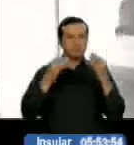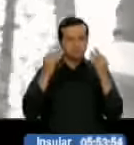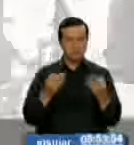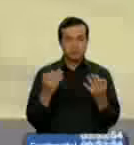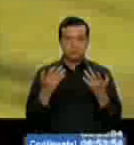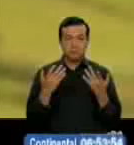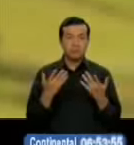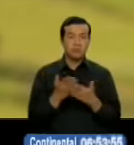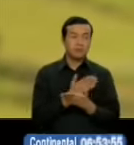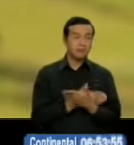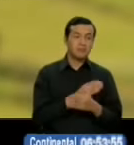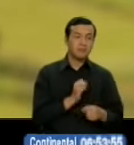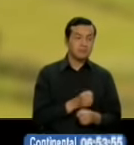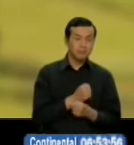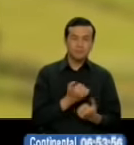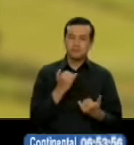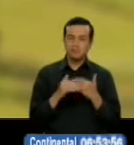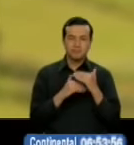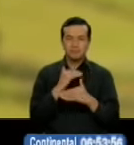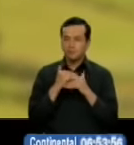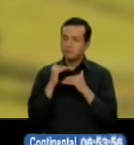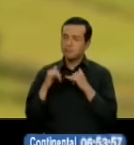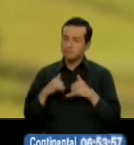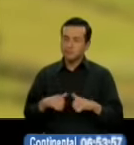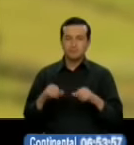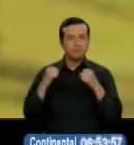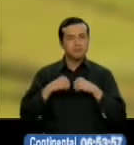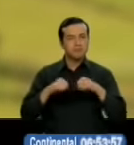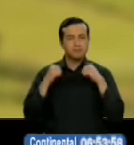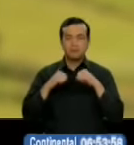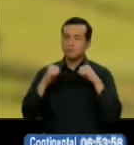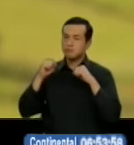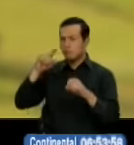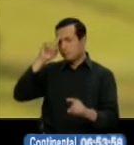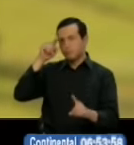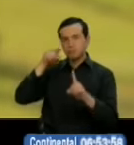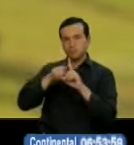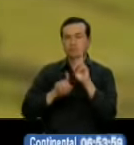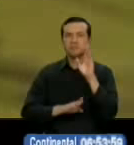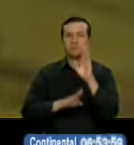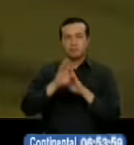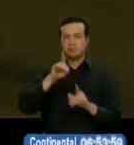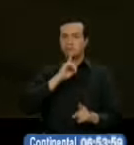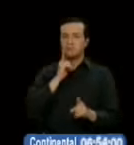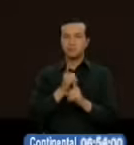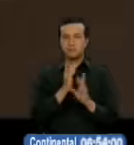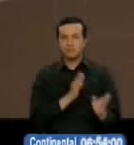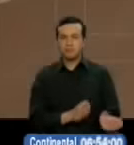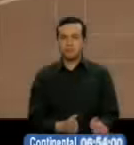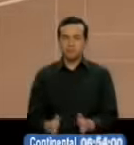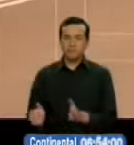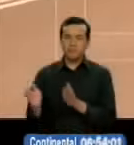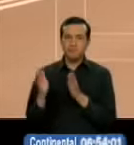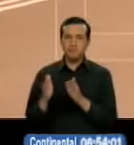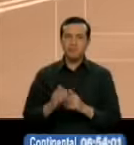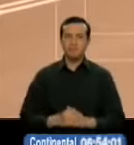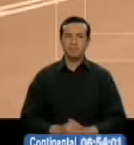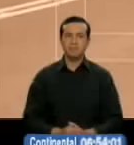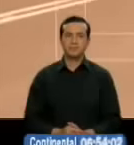esta no pude y dejar todo atrás. Y en esta Olimpiada sí seguro que vamos a hacer bien las cosas.